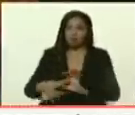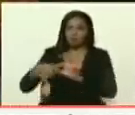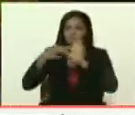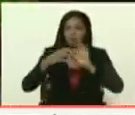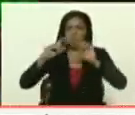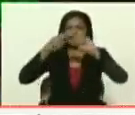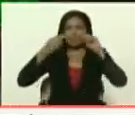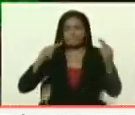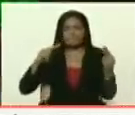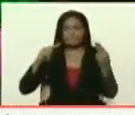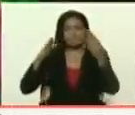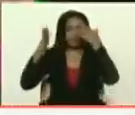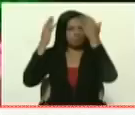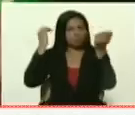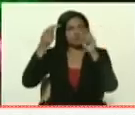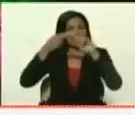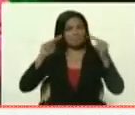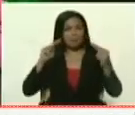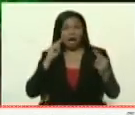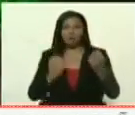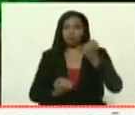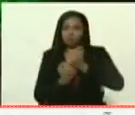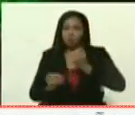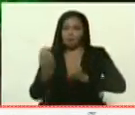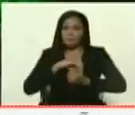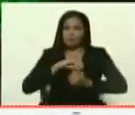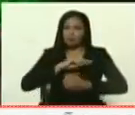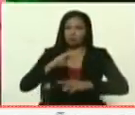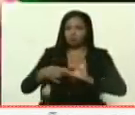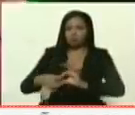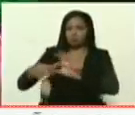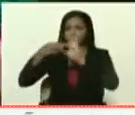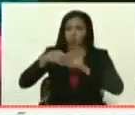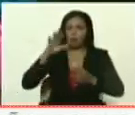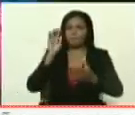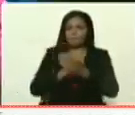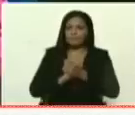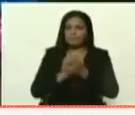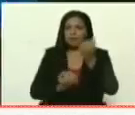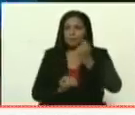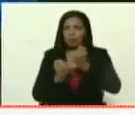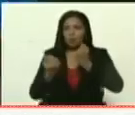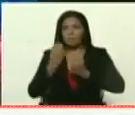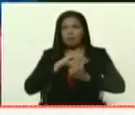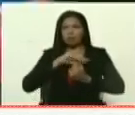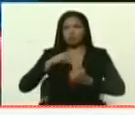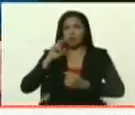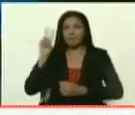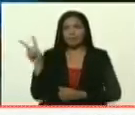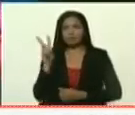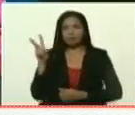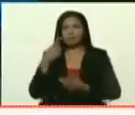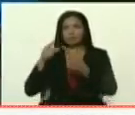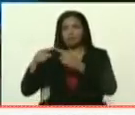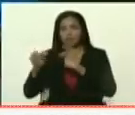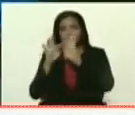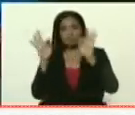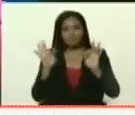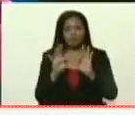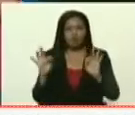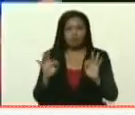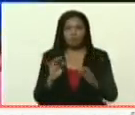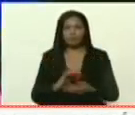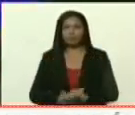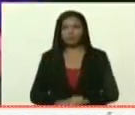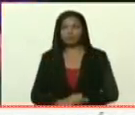paz, la diplomacia de paz, además para fortalecer esos lazos de amistad, de cooperación de Venezuela con los diferentes actores